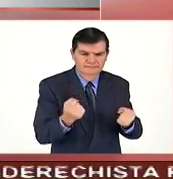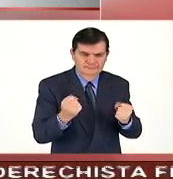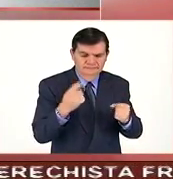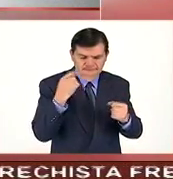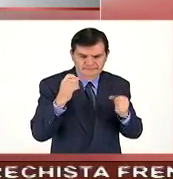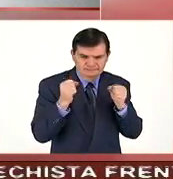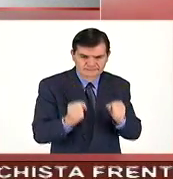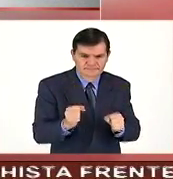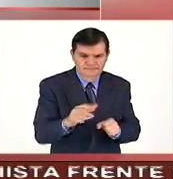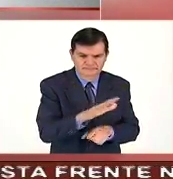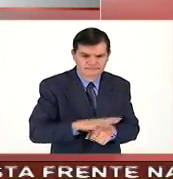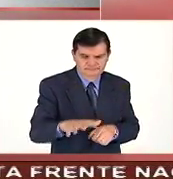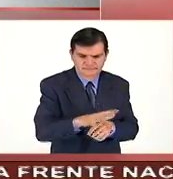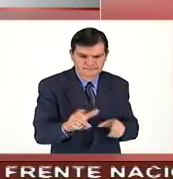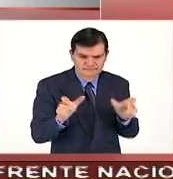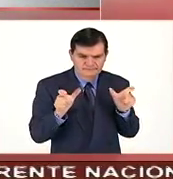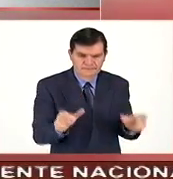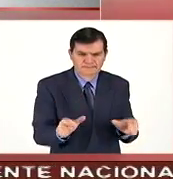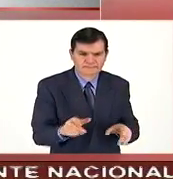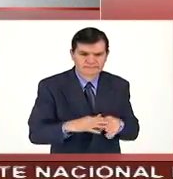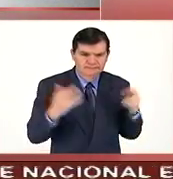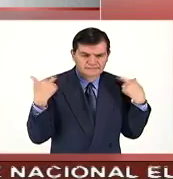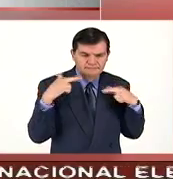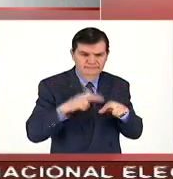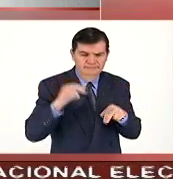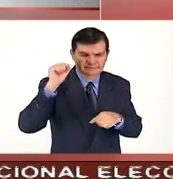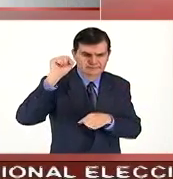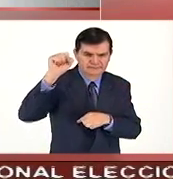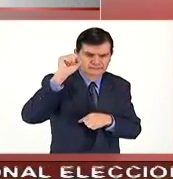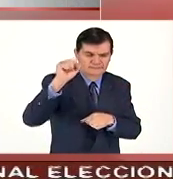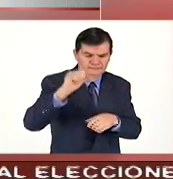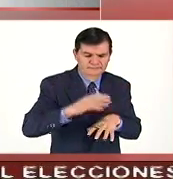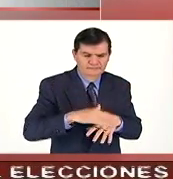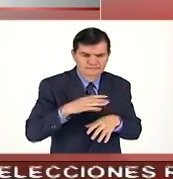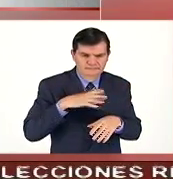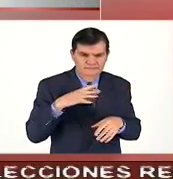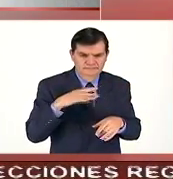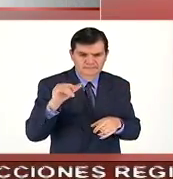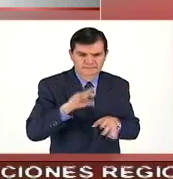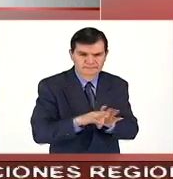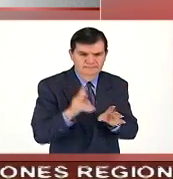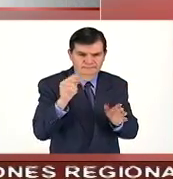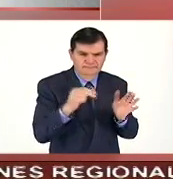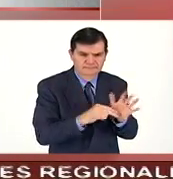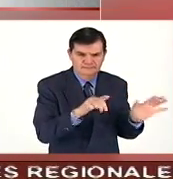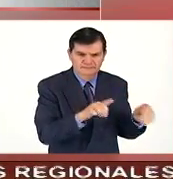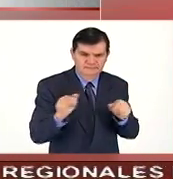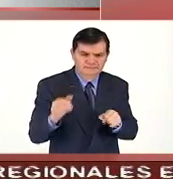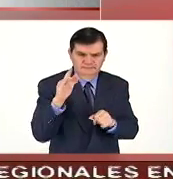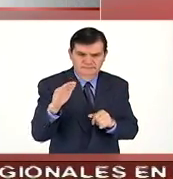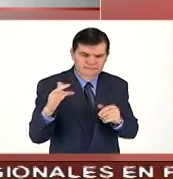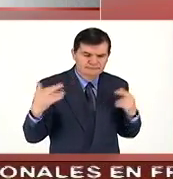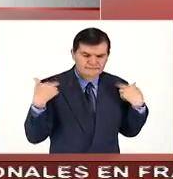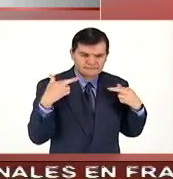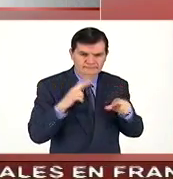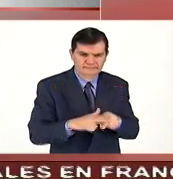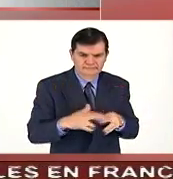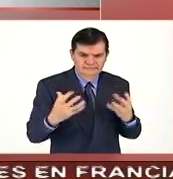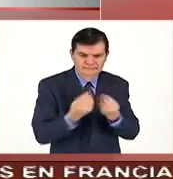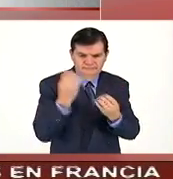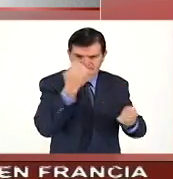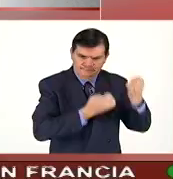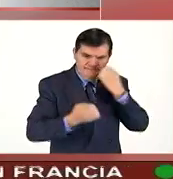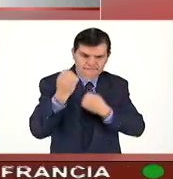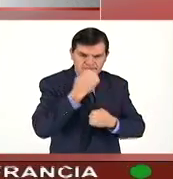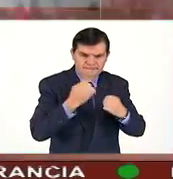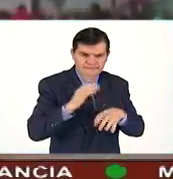de seguridad y marcha de maestros de la CETEP, entre jueves y viernes, 2,650 maestros fueron